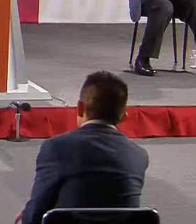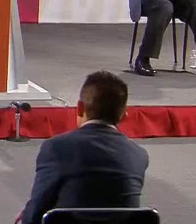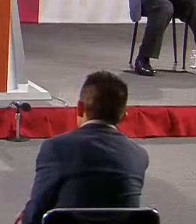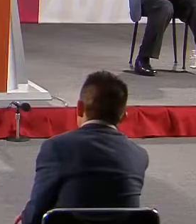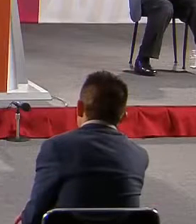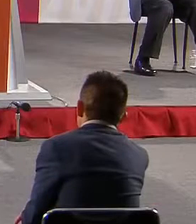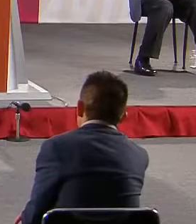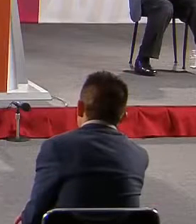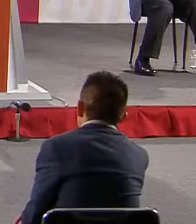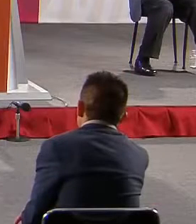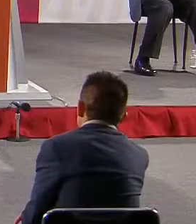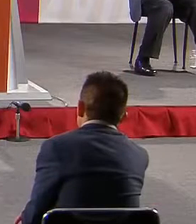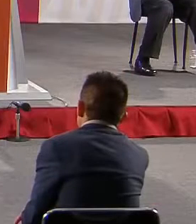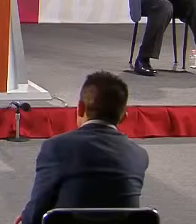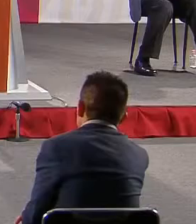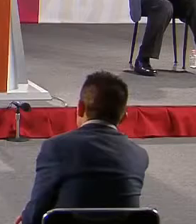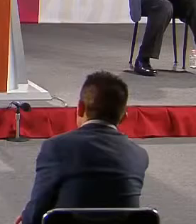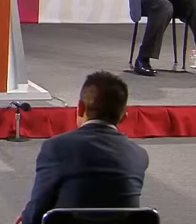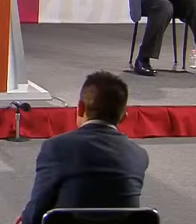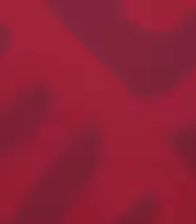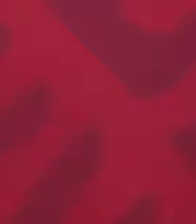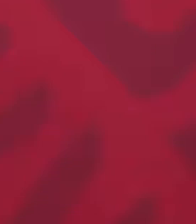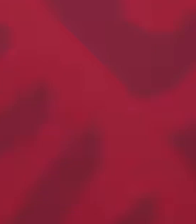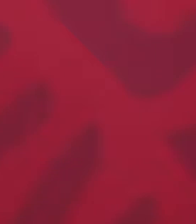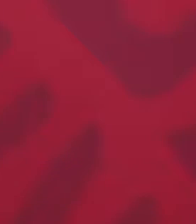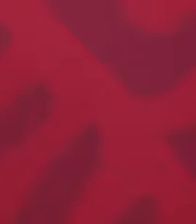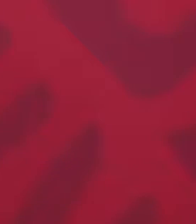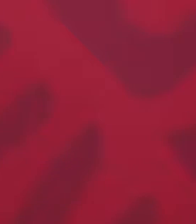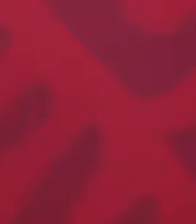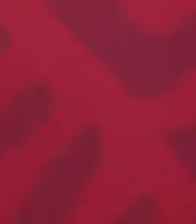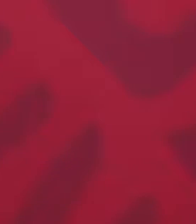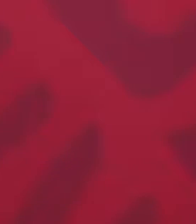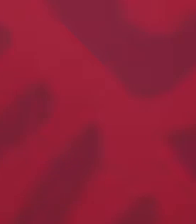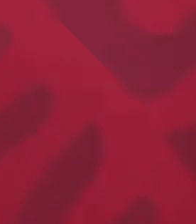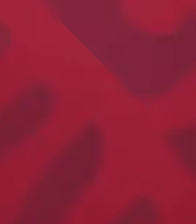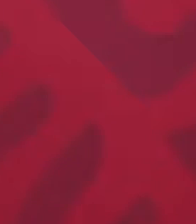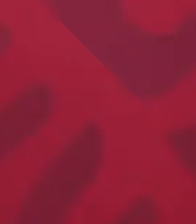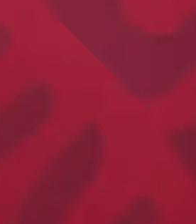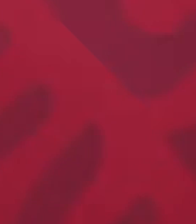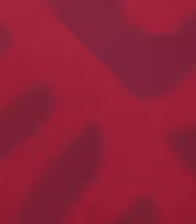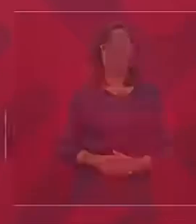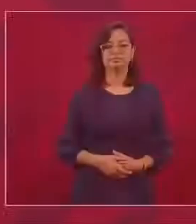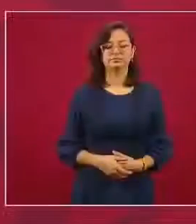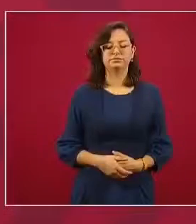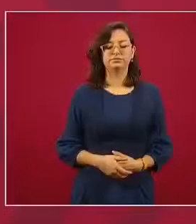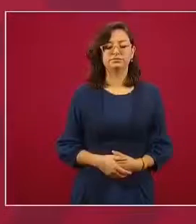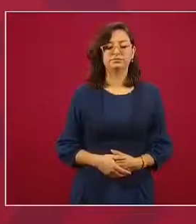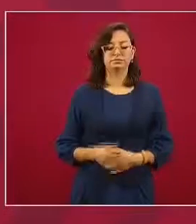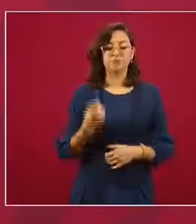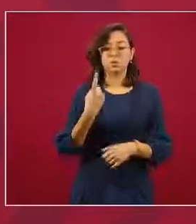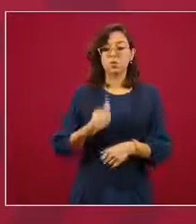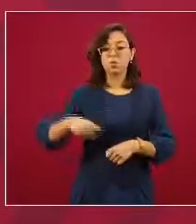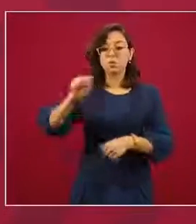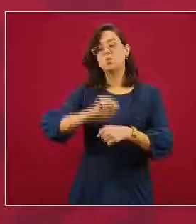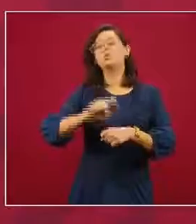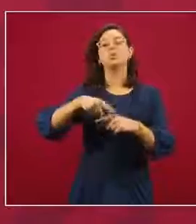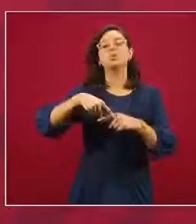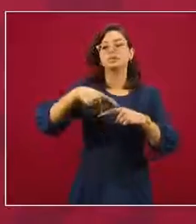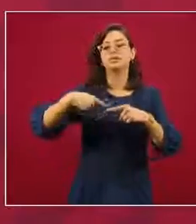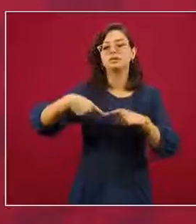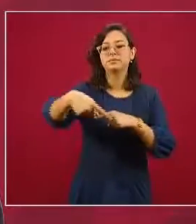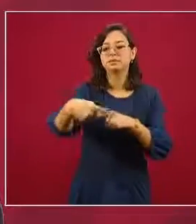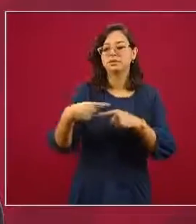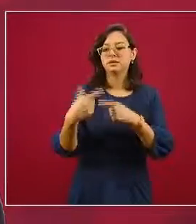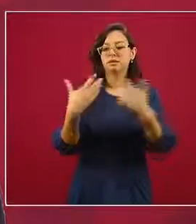casos por 100.000 habitantes en la semana que está transcurriendo, comparado con lo que ocurrió 15